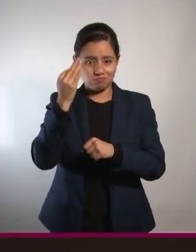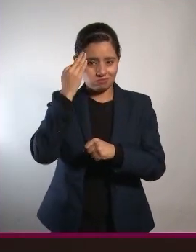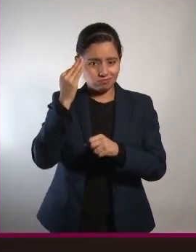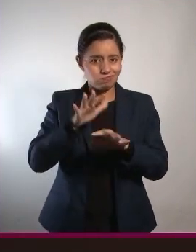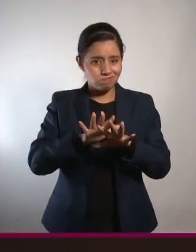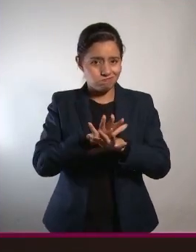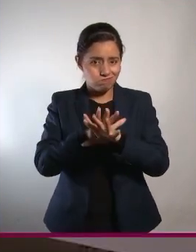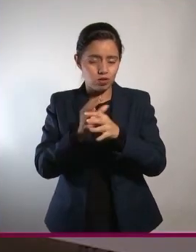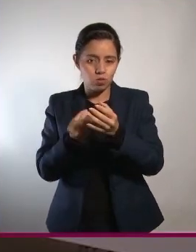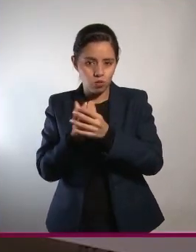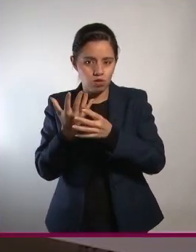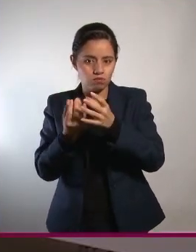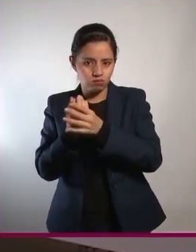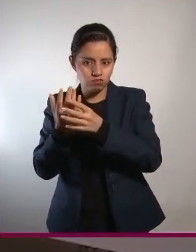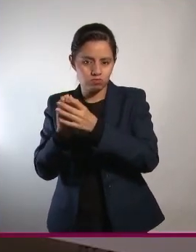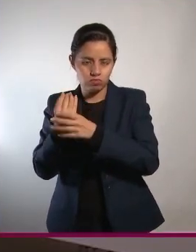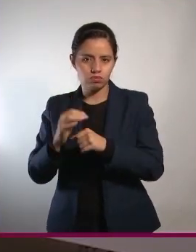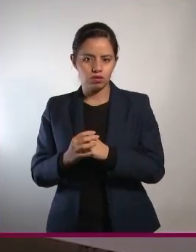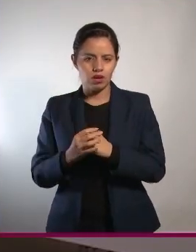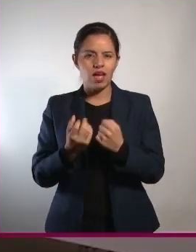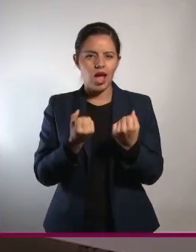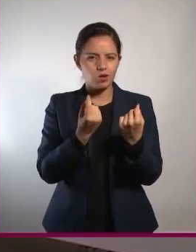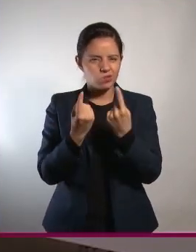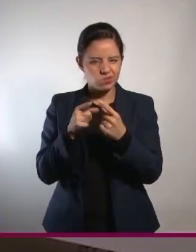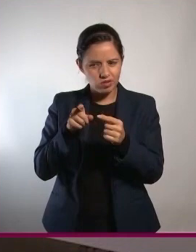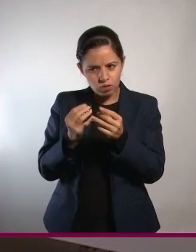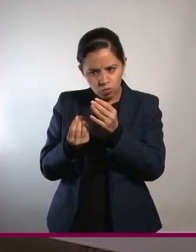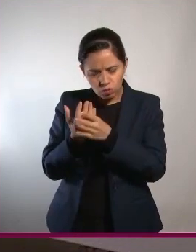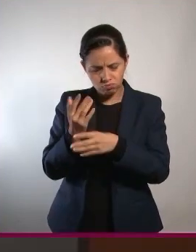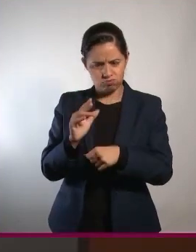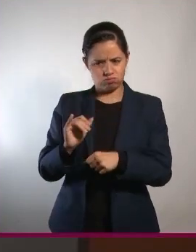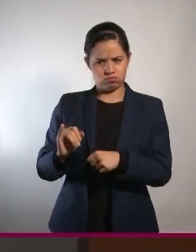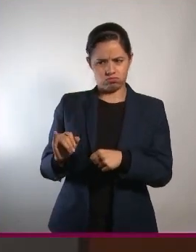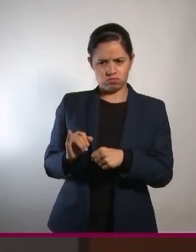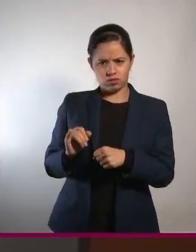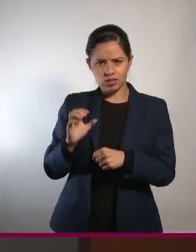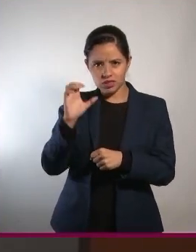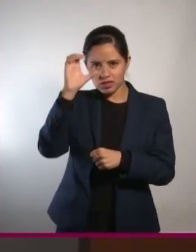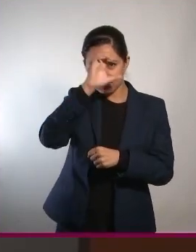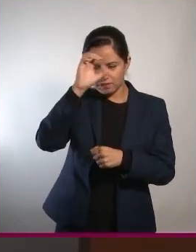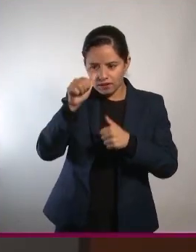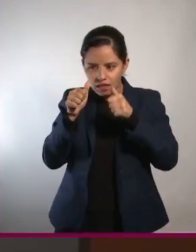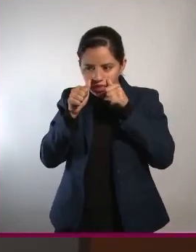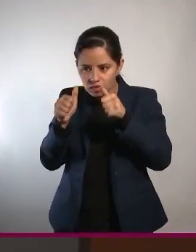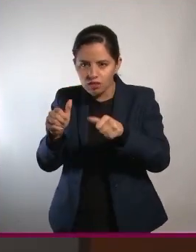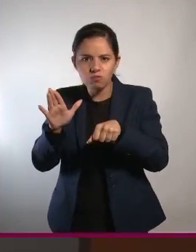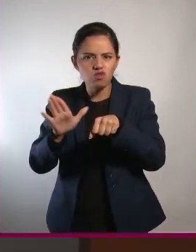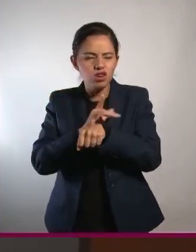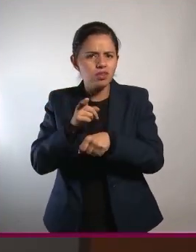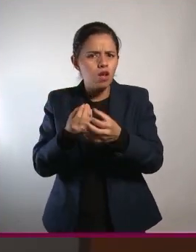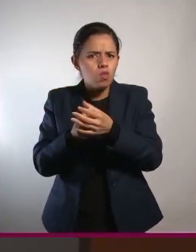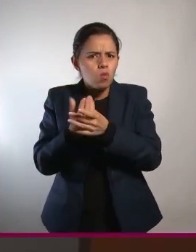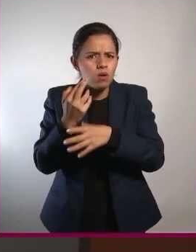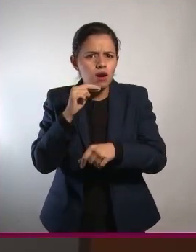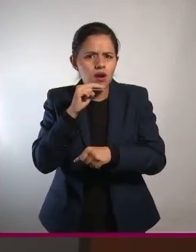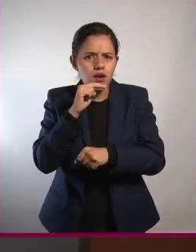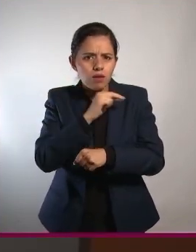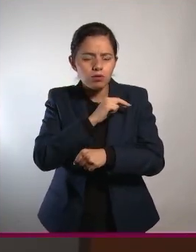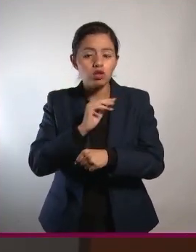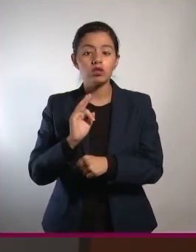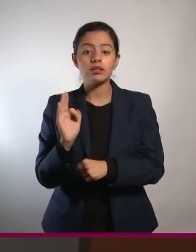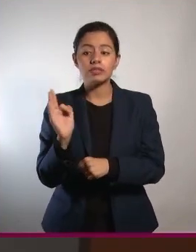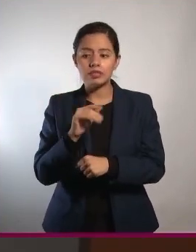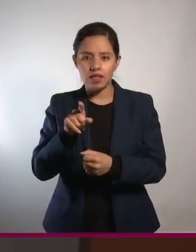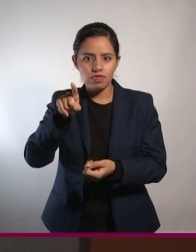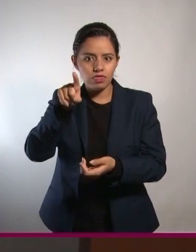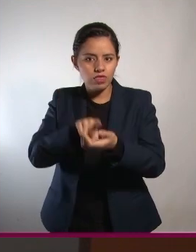Algunas variantes han captado la atención de los científicos y los medios de comunicación porque se han desarrollado rápidamente y potencialmente podrían tener cambios